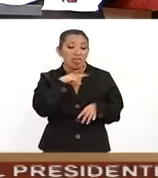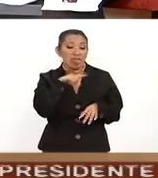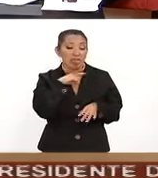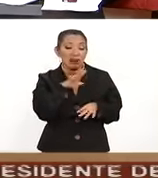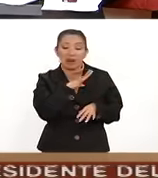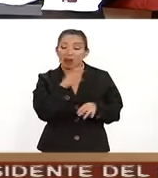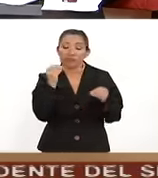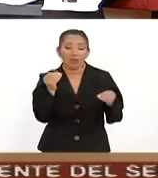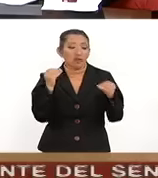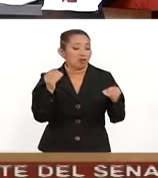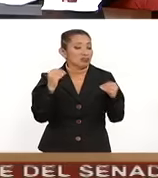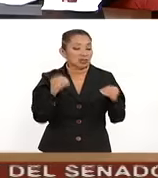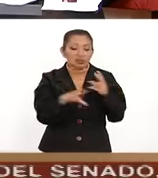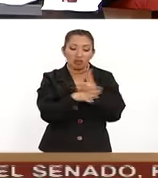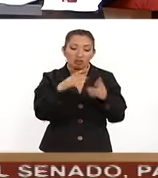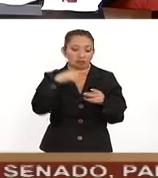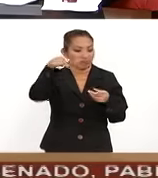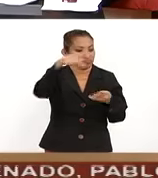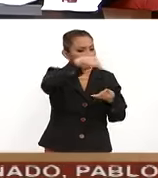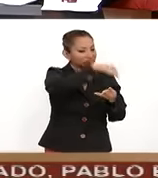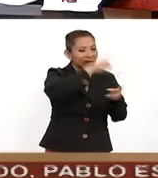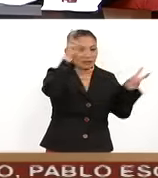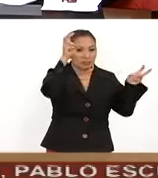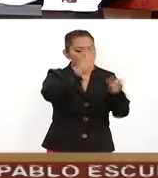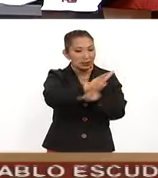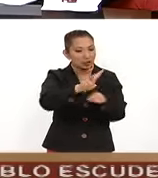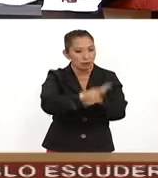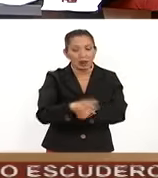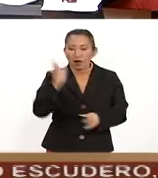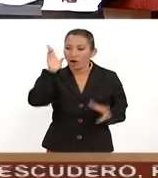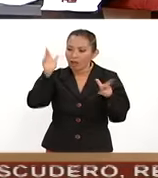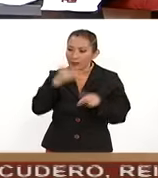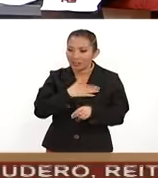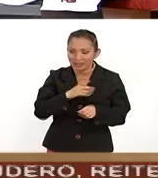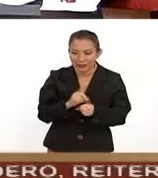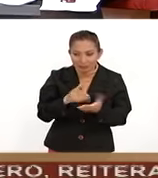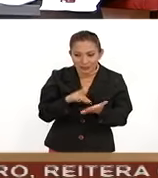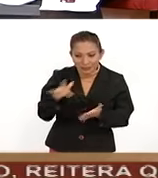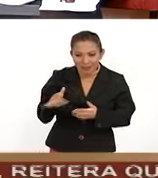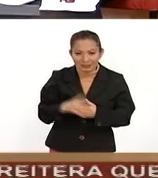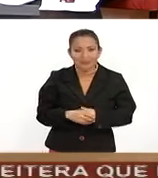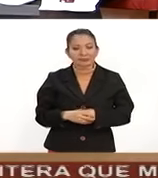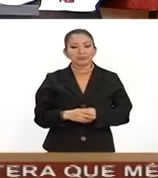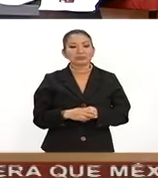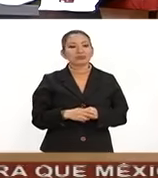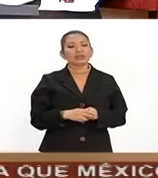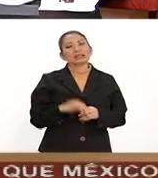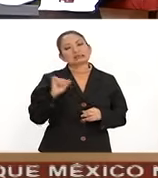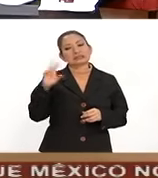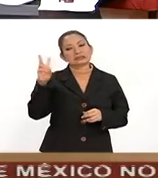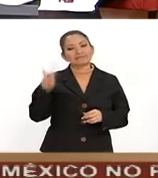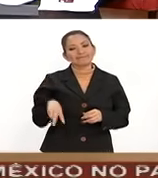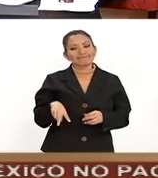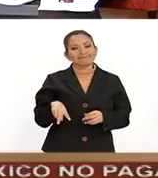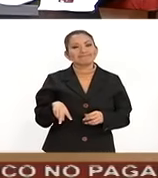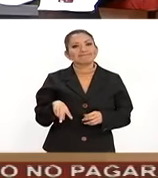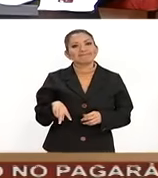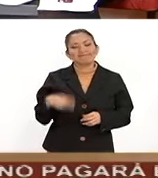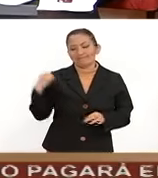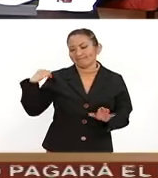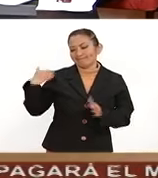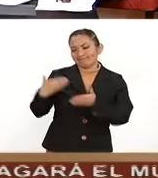muchas aristas que hay que analizar del asunto de Venezuela. Hola, buenos días, Pati, muchas gracias, buenos días, Omar. Sí, efectivamente, en